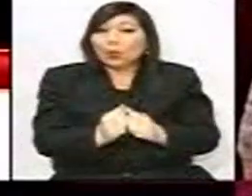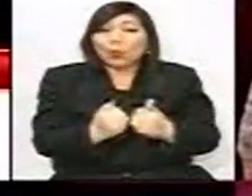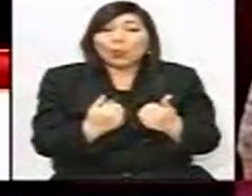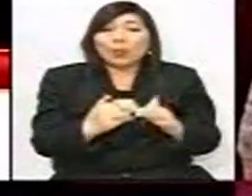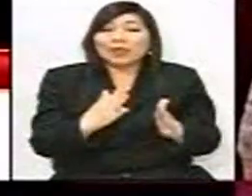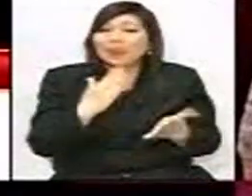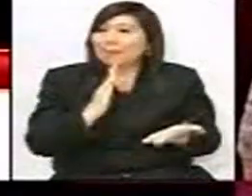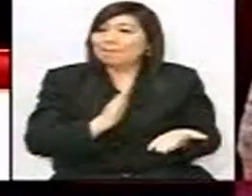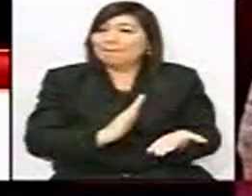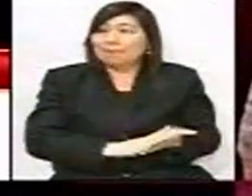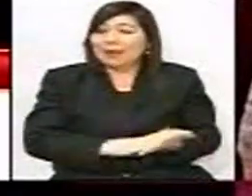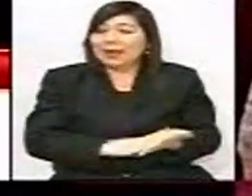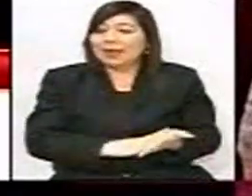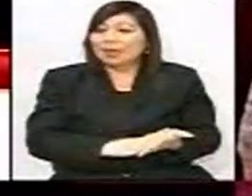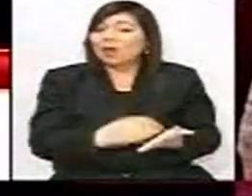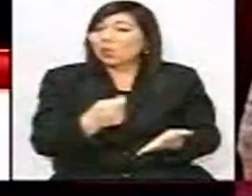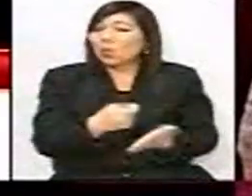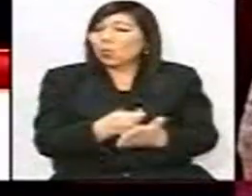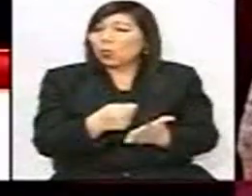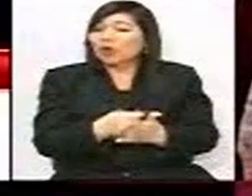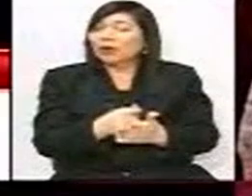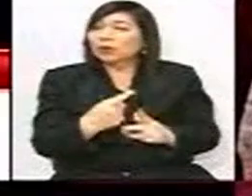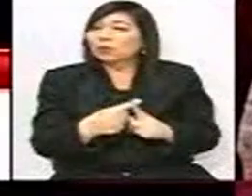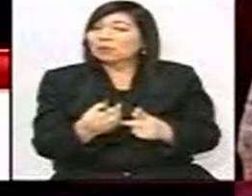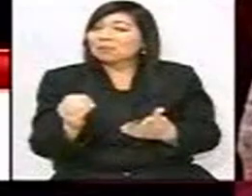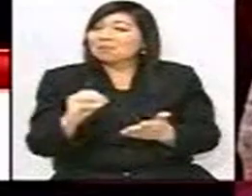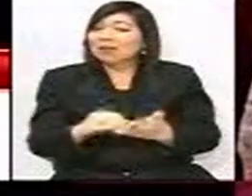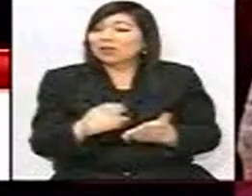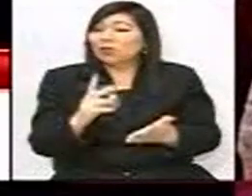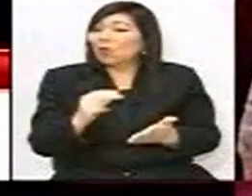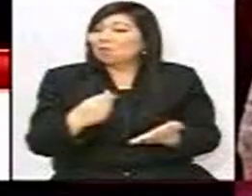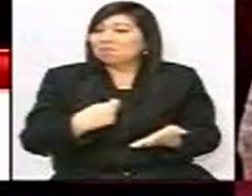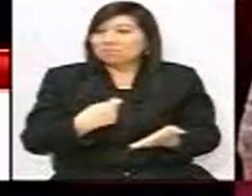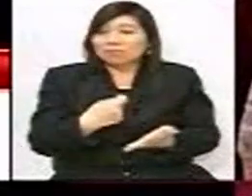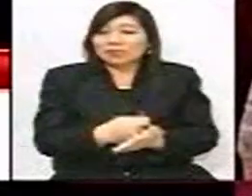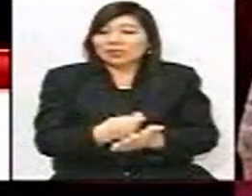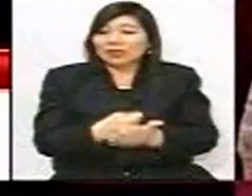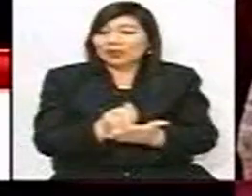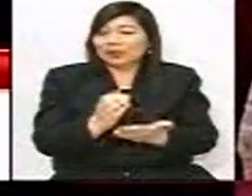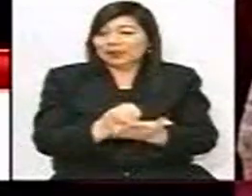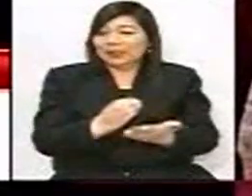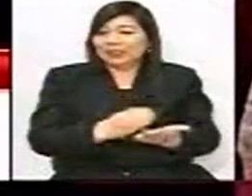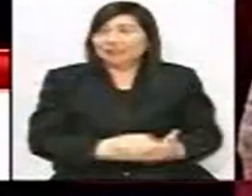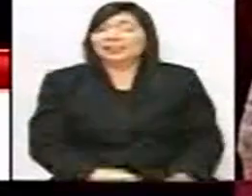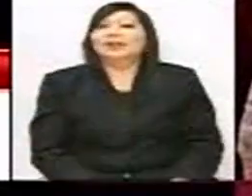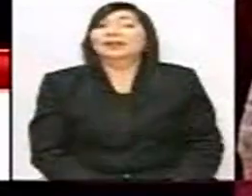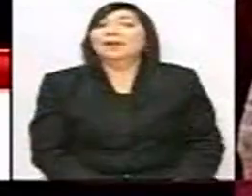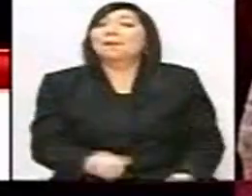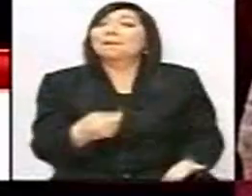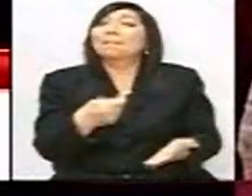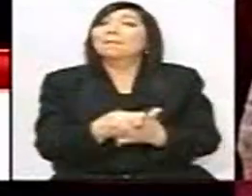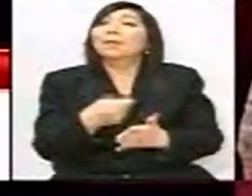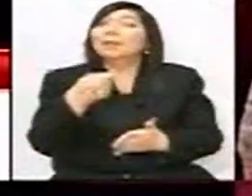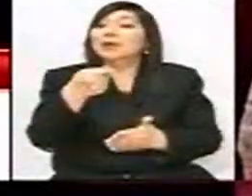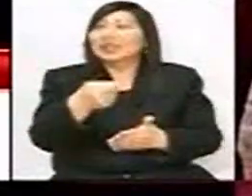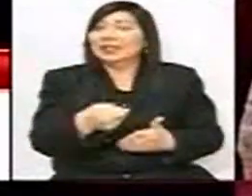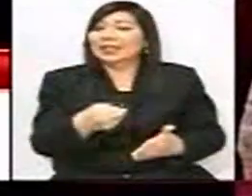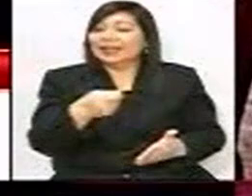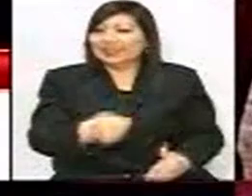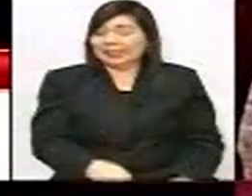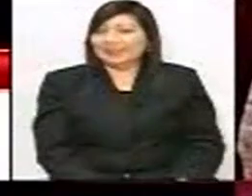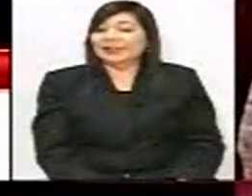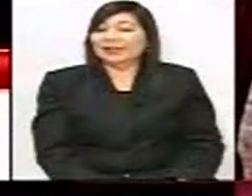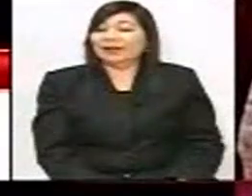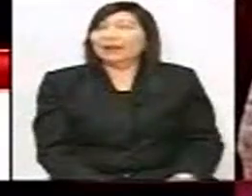cualquier daño y pagar cualquier otra suma debida y pagadera con el concesionario, o pagadera por el concesionario. Es